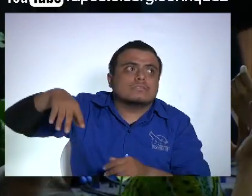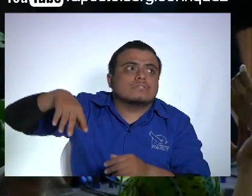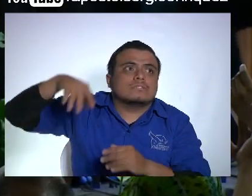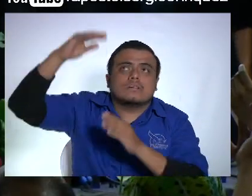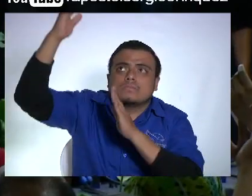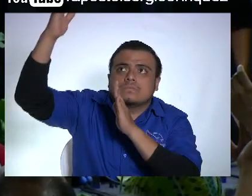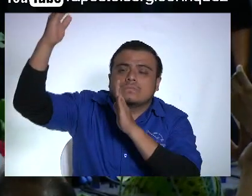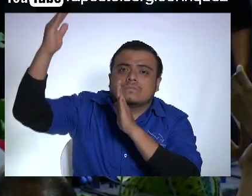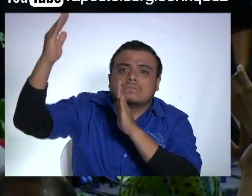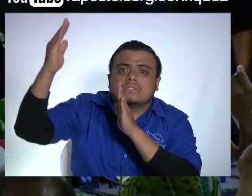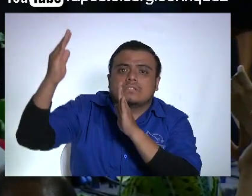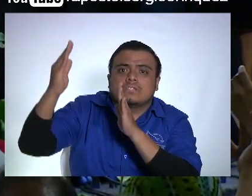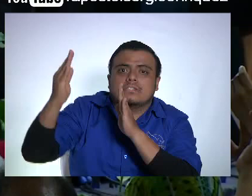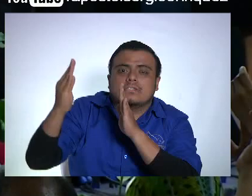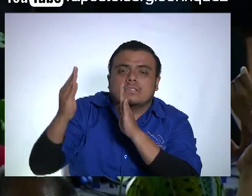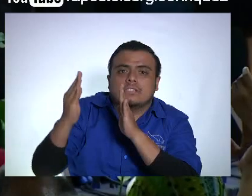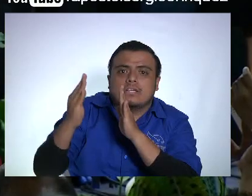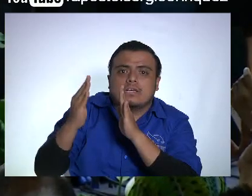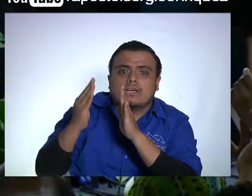tu